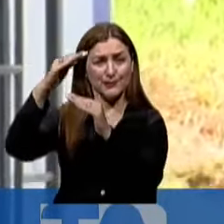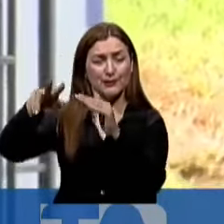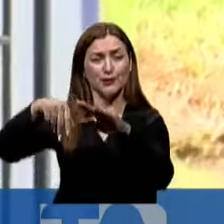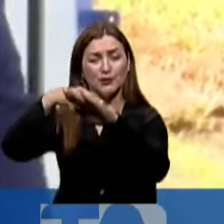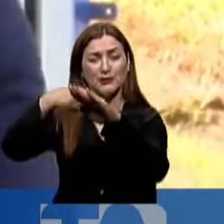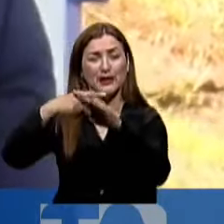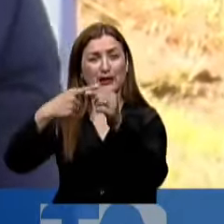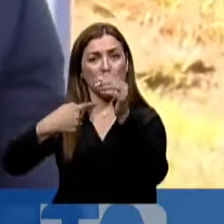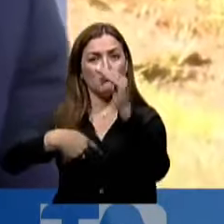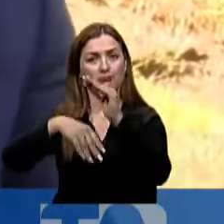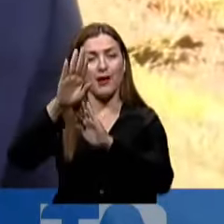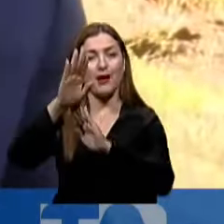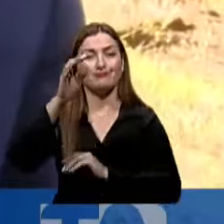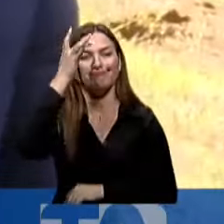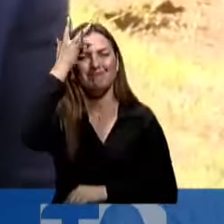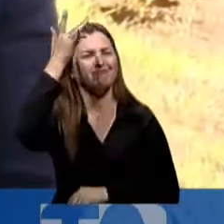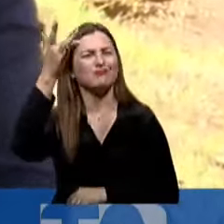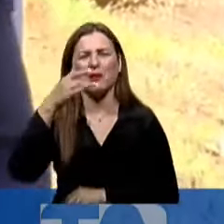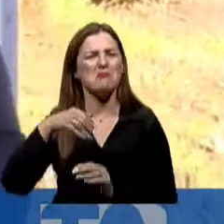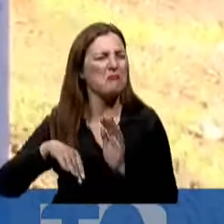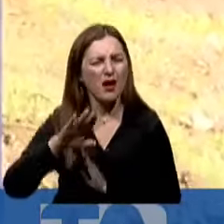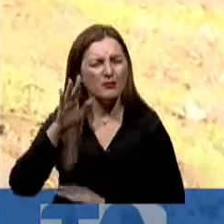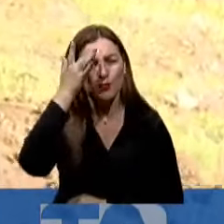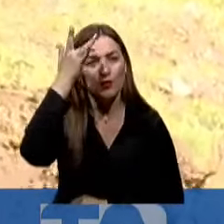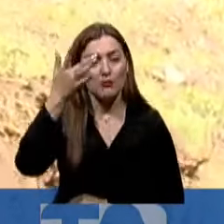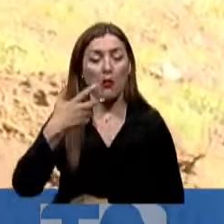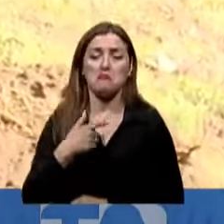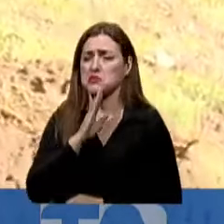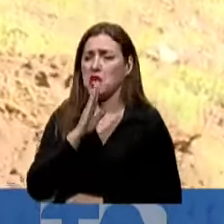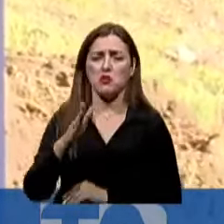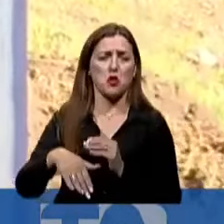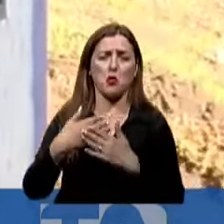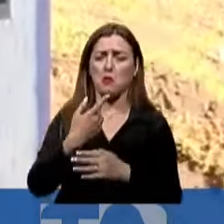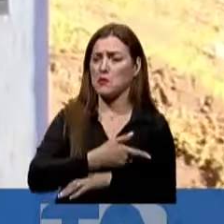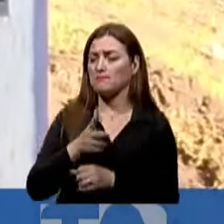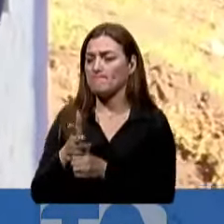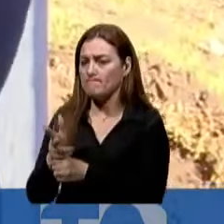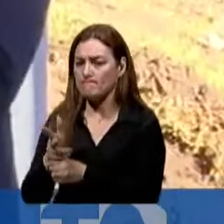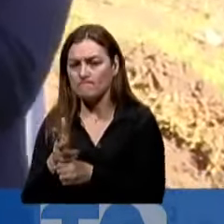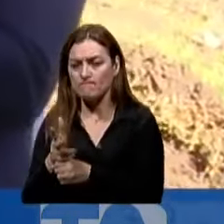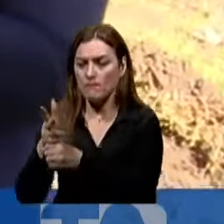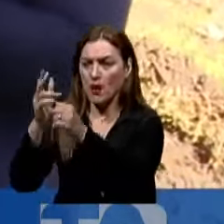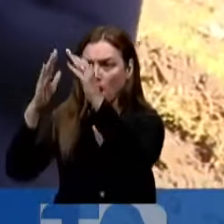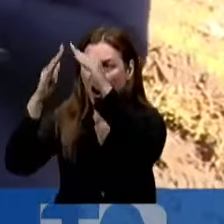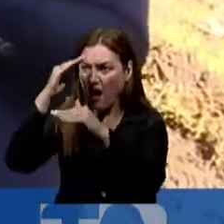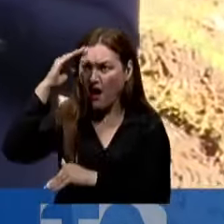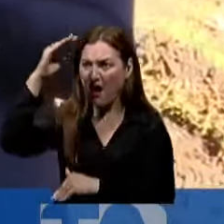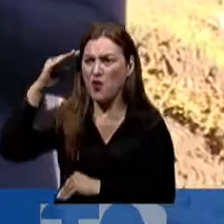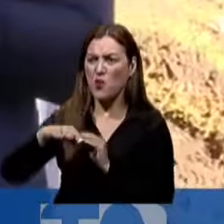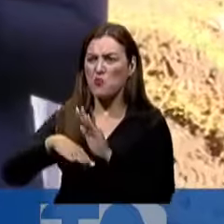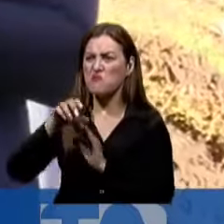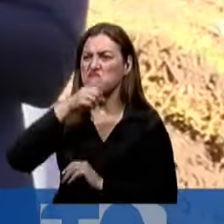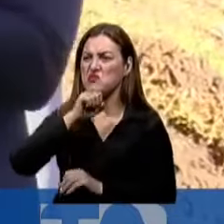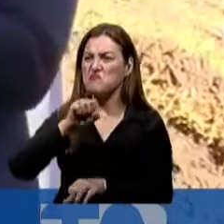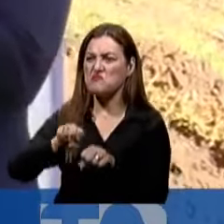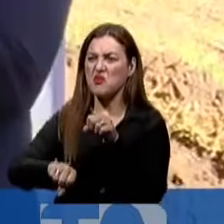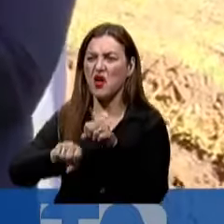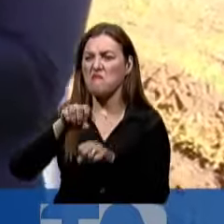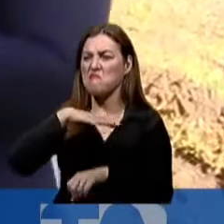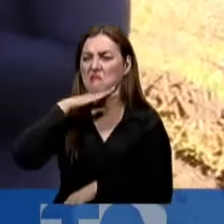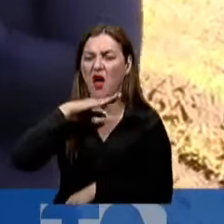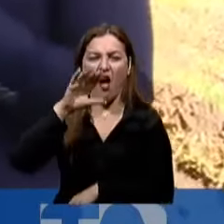de Quito y me atrevo a decir la mayoría porque en los recorridos que hacemos vemos que la gran parte se encuentran deterioradas en